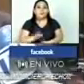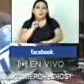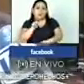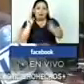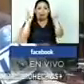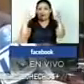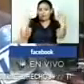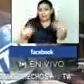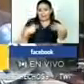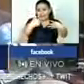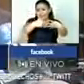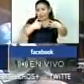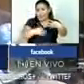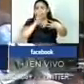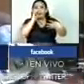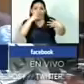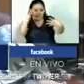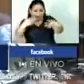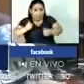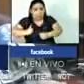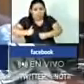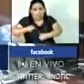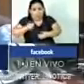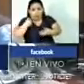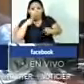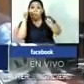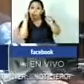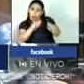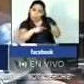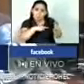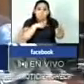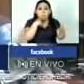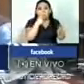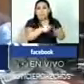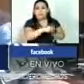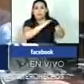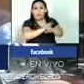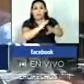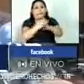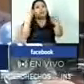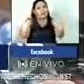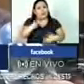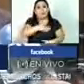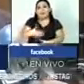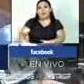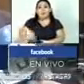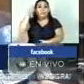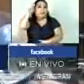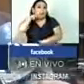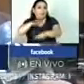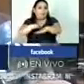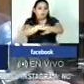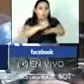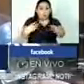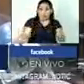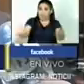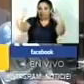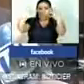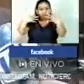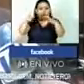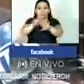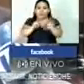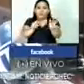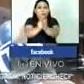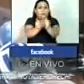misma ley ya establece el uso de la fuerza letal en la legítima defensa. Así es que yo creo que el presidente está diciendo cosas que ya están facultadas como para querer llamar la atención, pero el